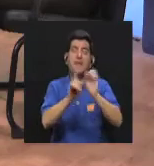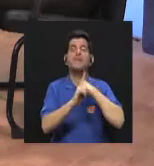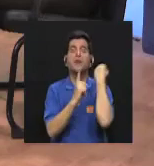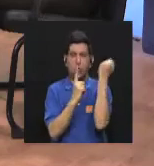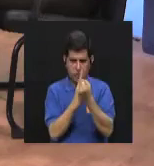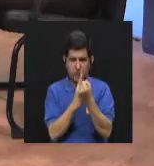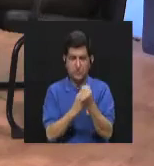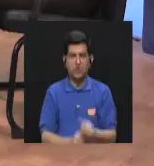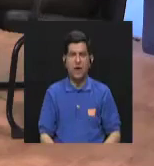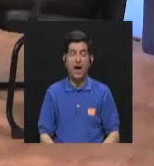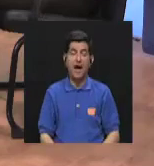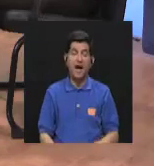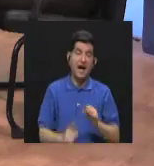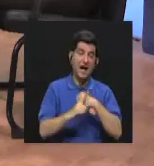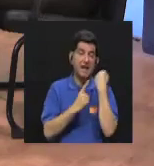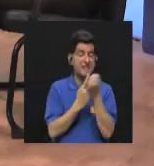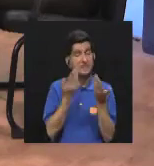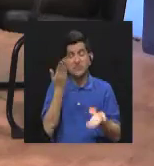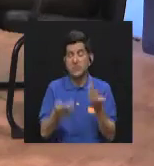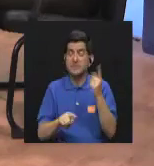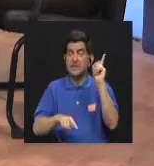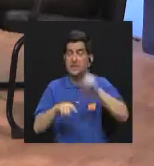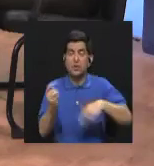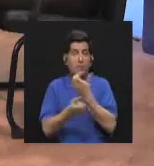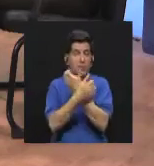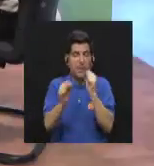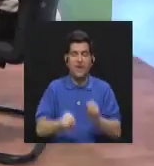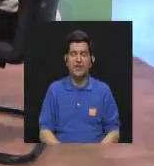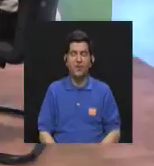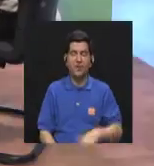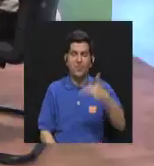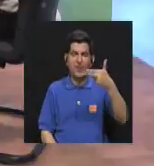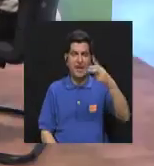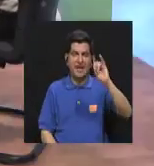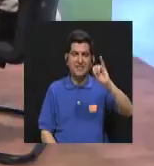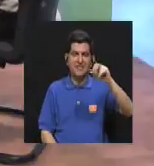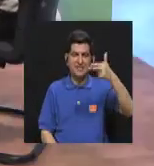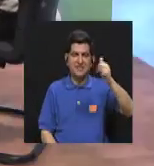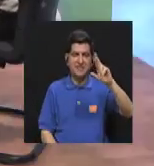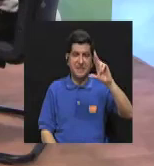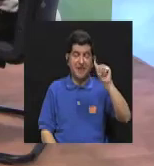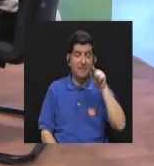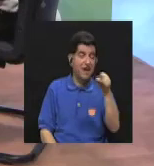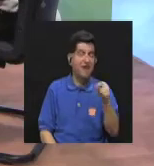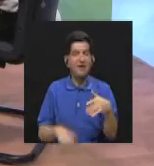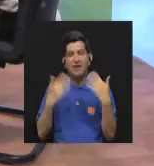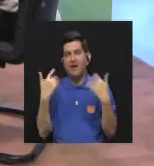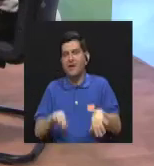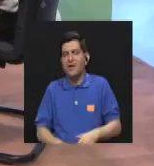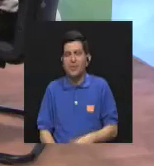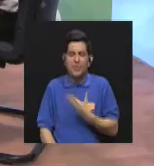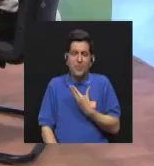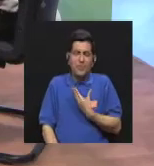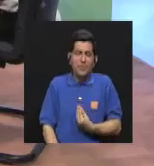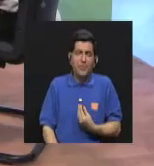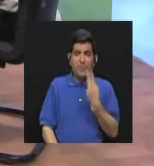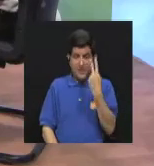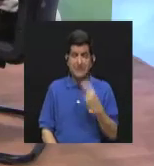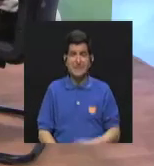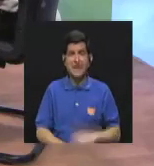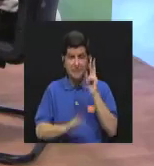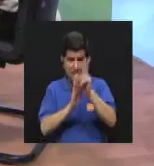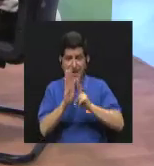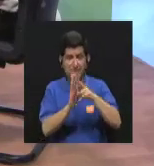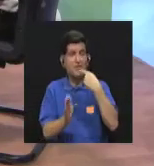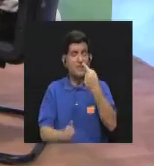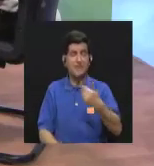claro. Había condiciones que eran insalvables. Por ejemplo, las chicharras. Katia sufrió con las chicharras. Las chicharras. En el video se ve Gabriela también